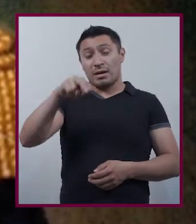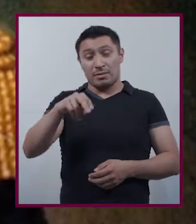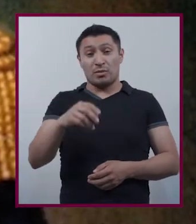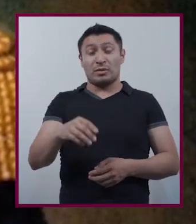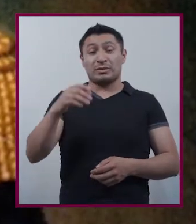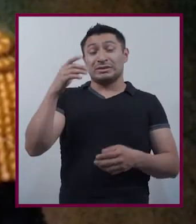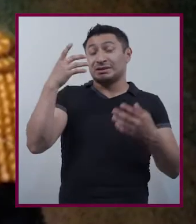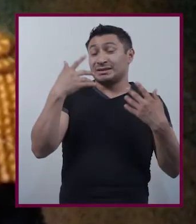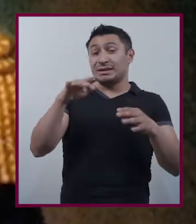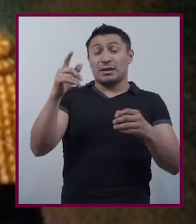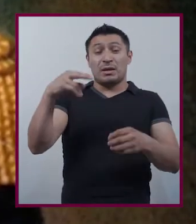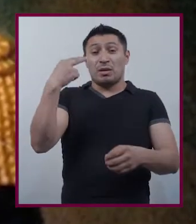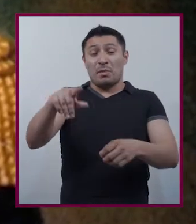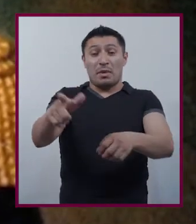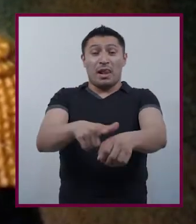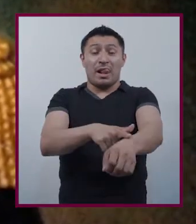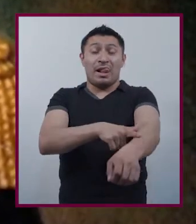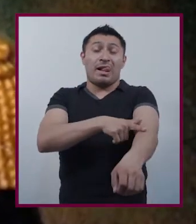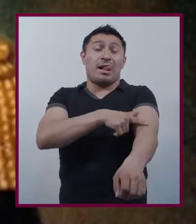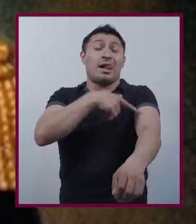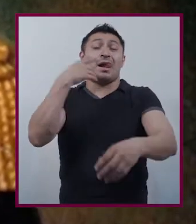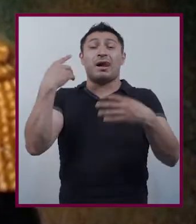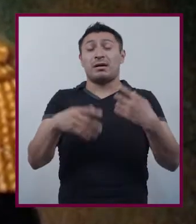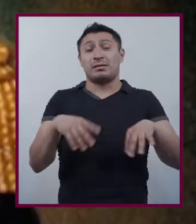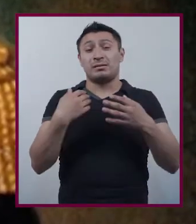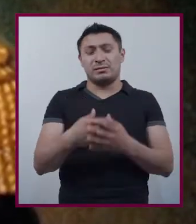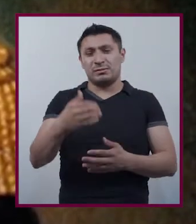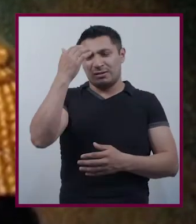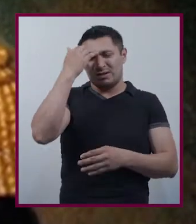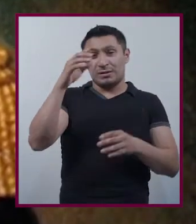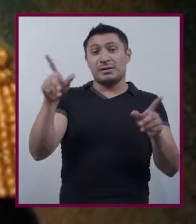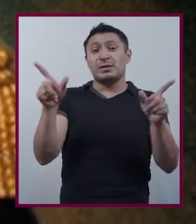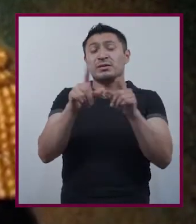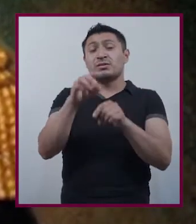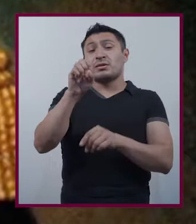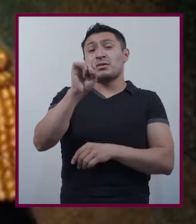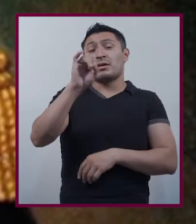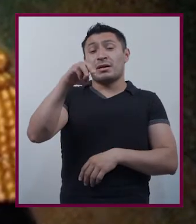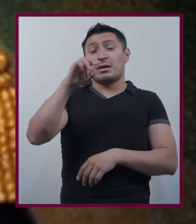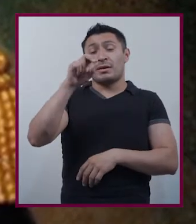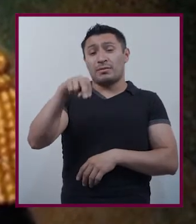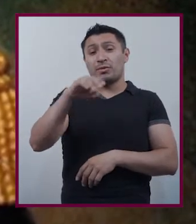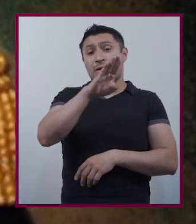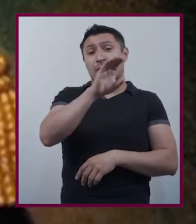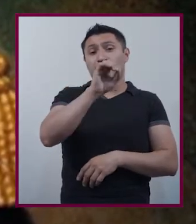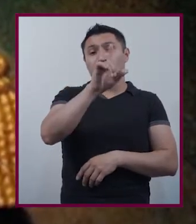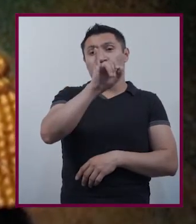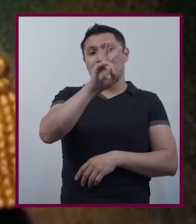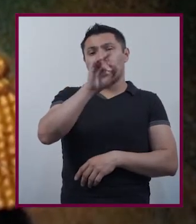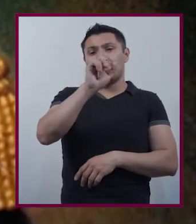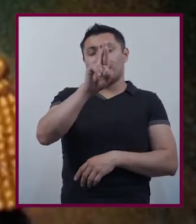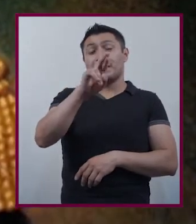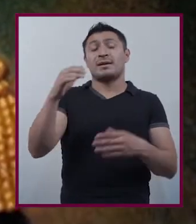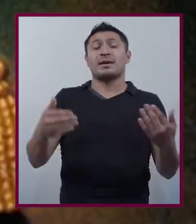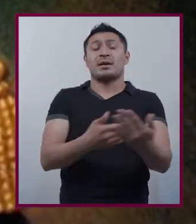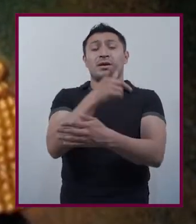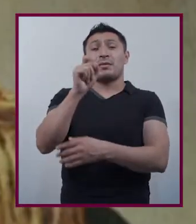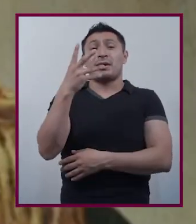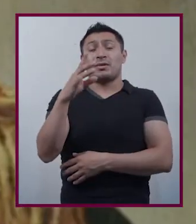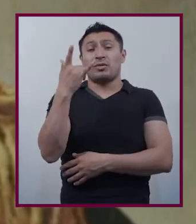Santísima Trinidad Bolívar Palacios Ponte y Blanco, conocido como Simón Bolívar, nació el 24 de julio